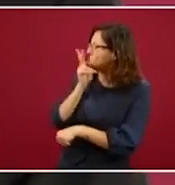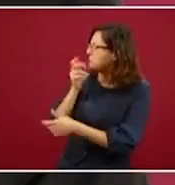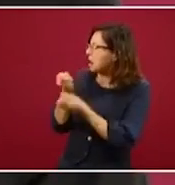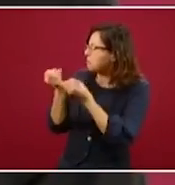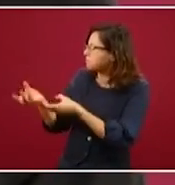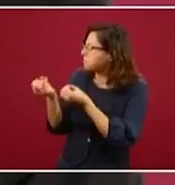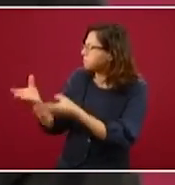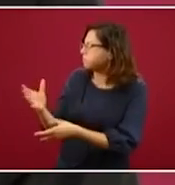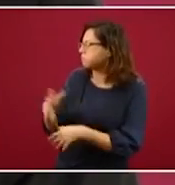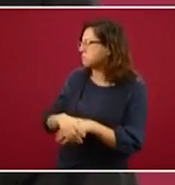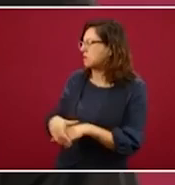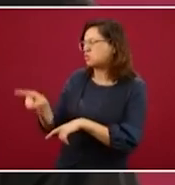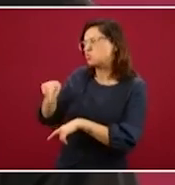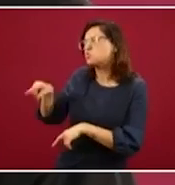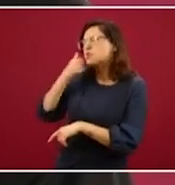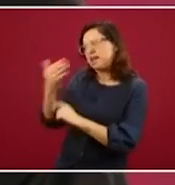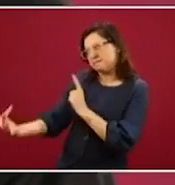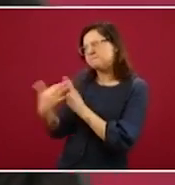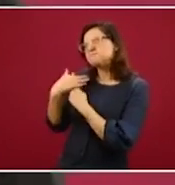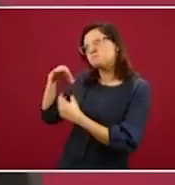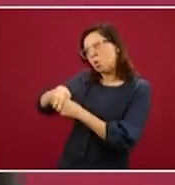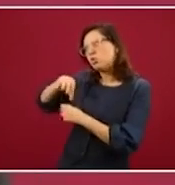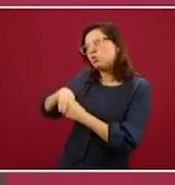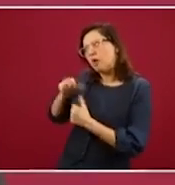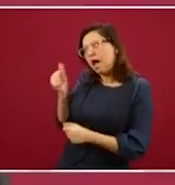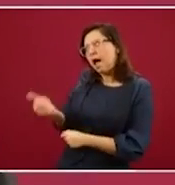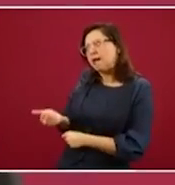eso es populismo,